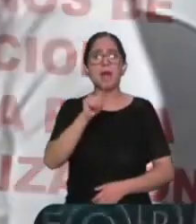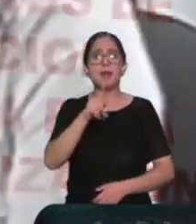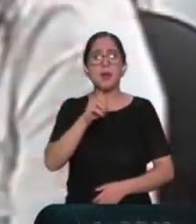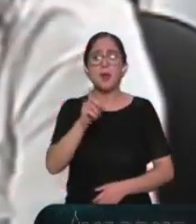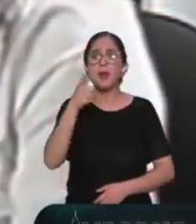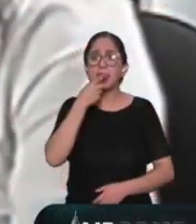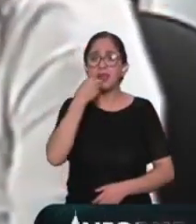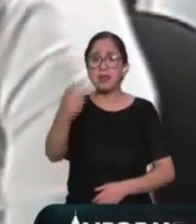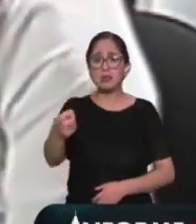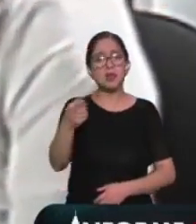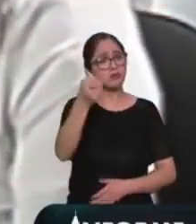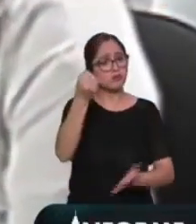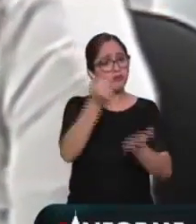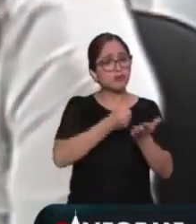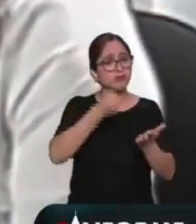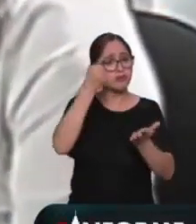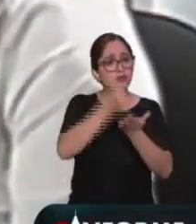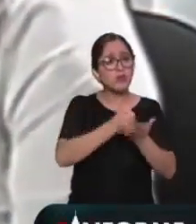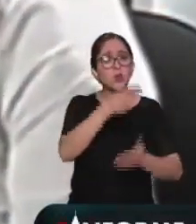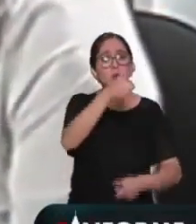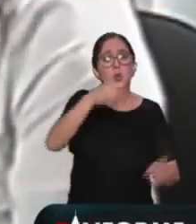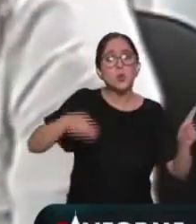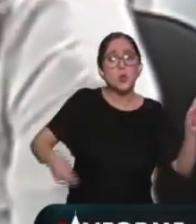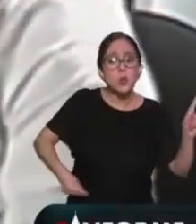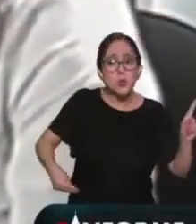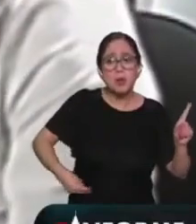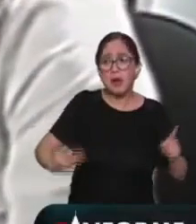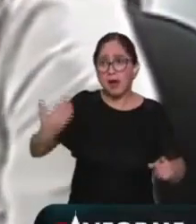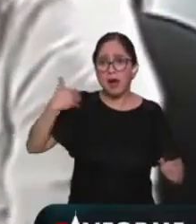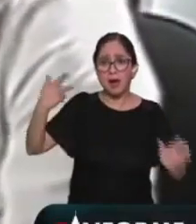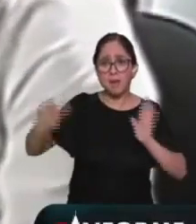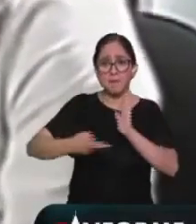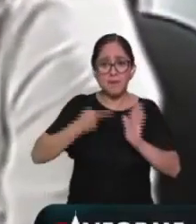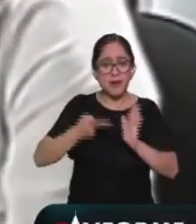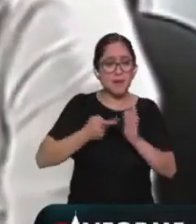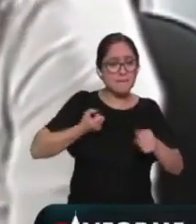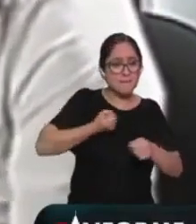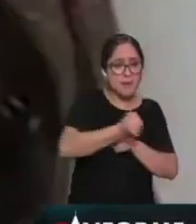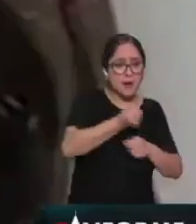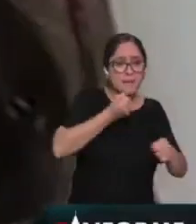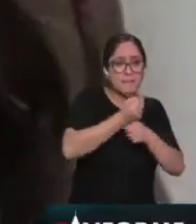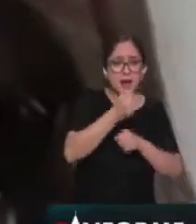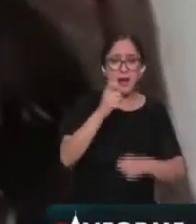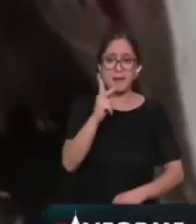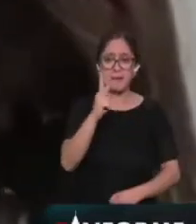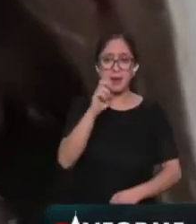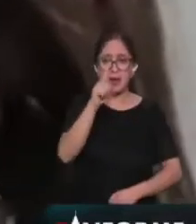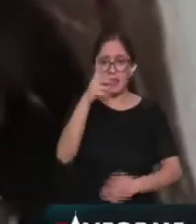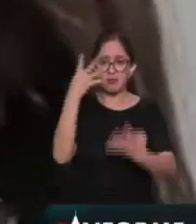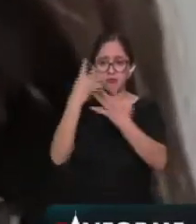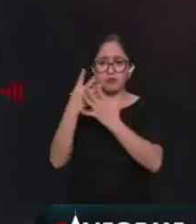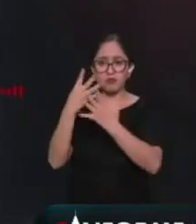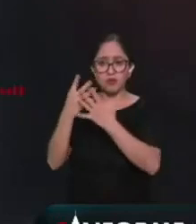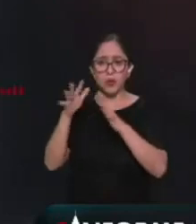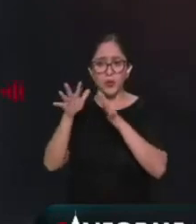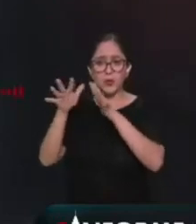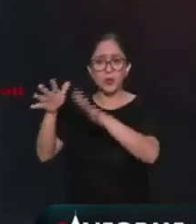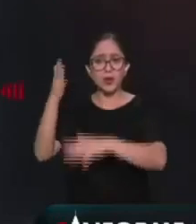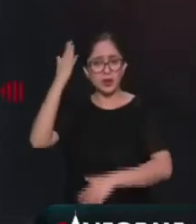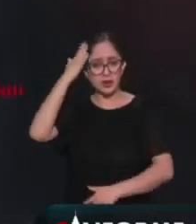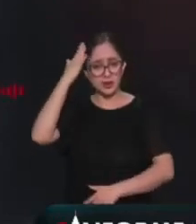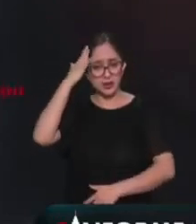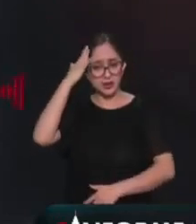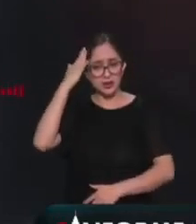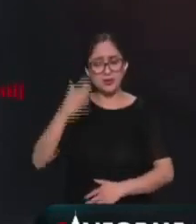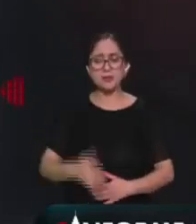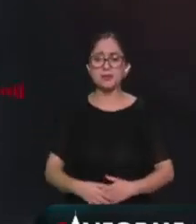obligada a declararse culpable tras ser sometida a tortura y se le mantuvo aislada en el penal por encargo de las autoridades. De hecho, nos lo